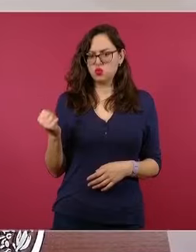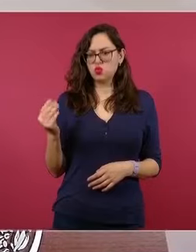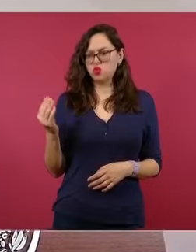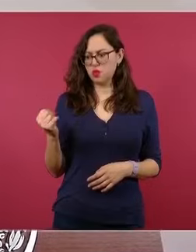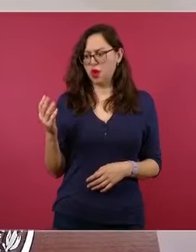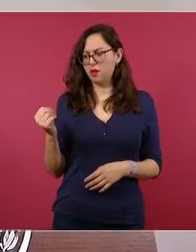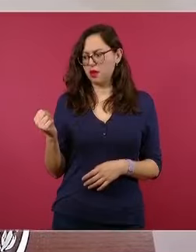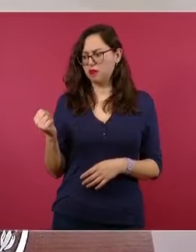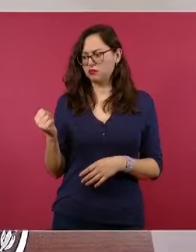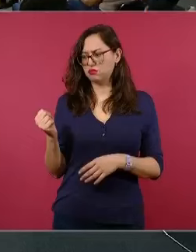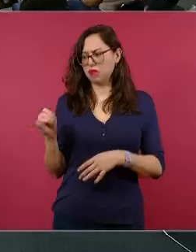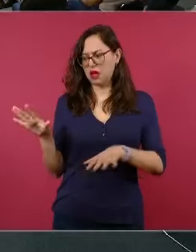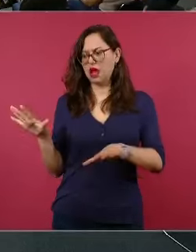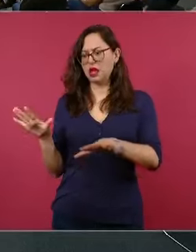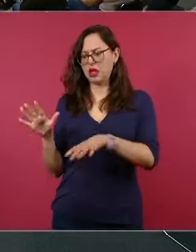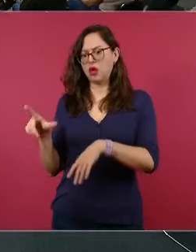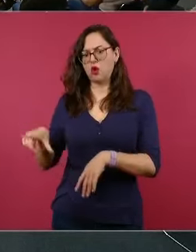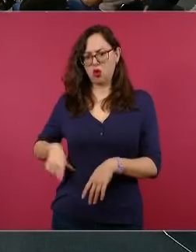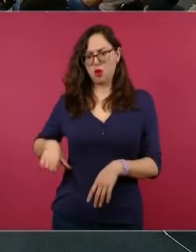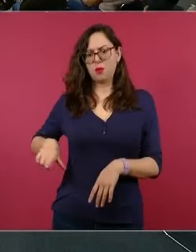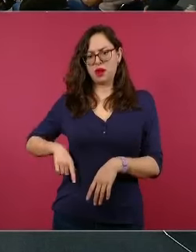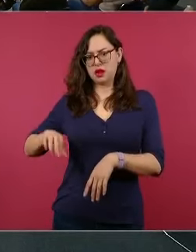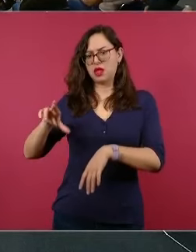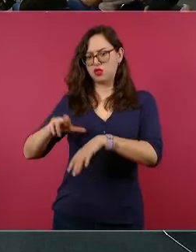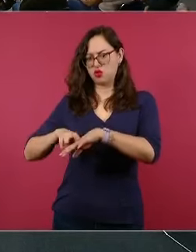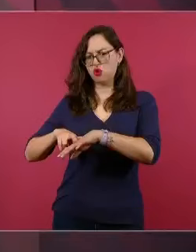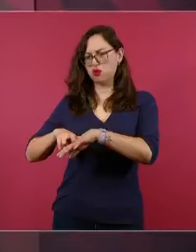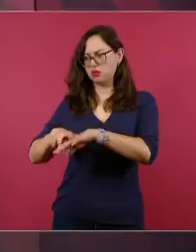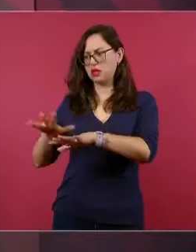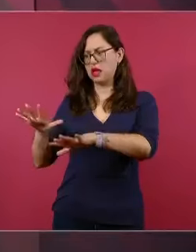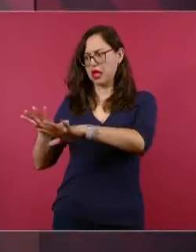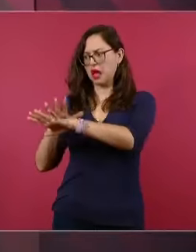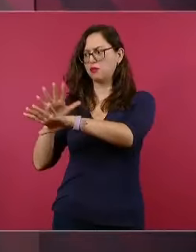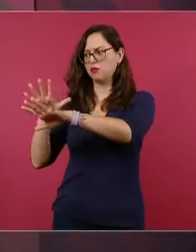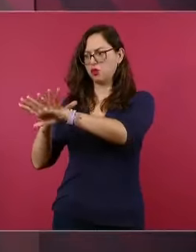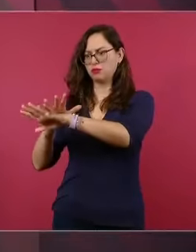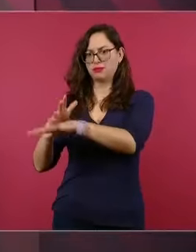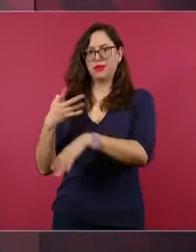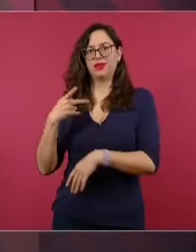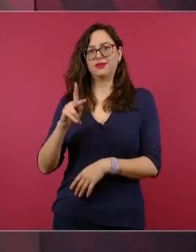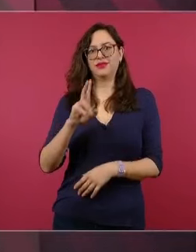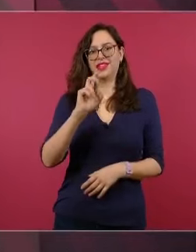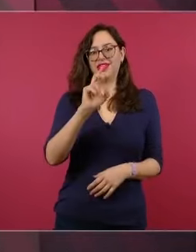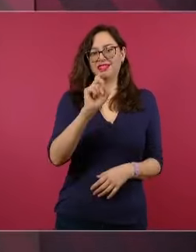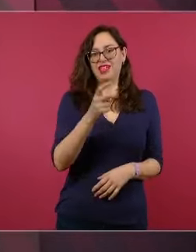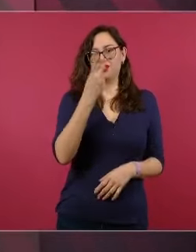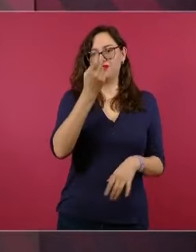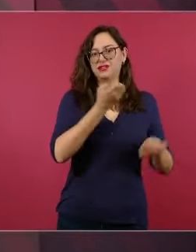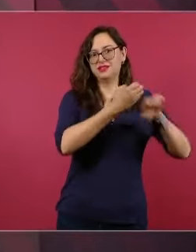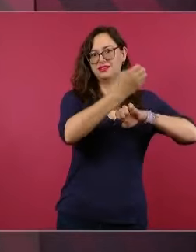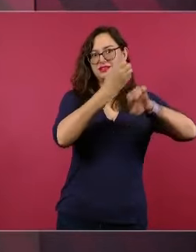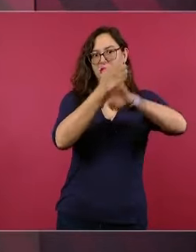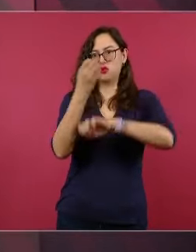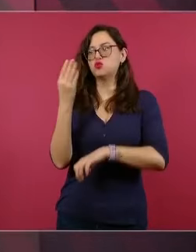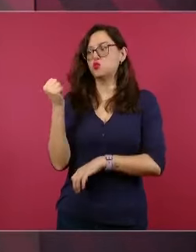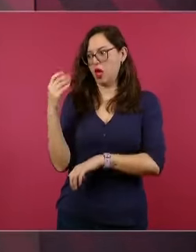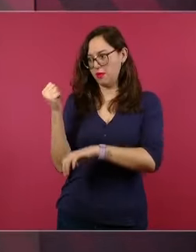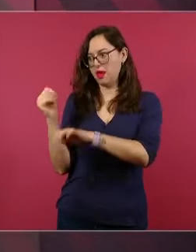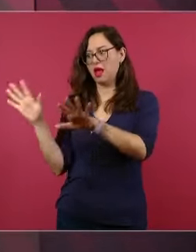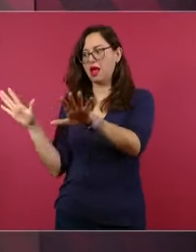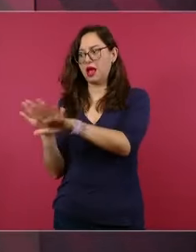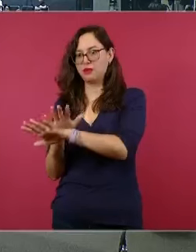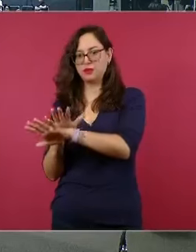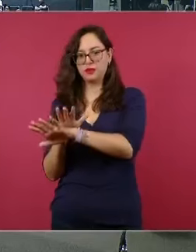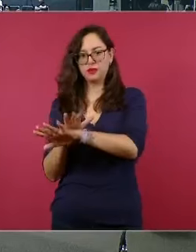de 32 la mayoría Se va se va a quedar